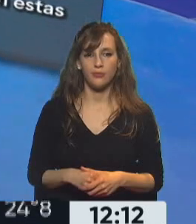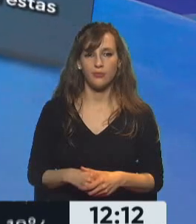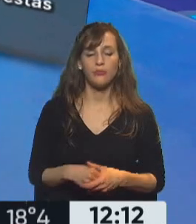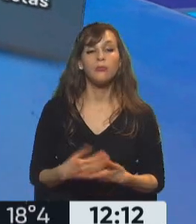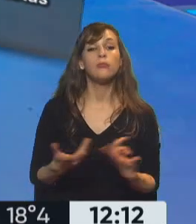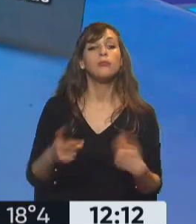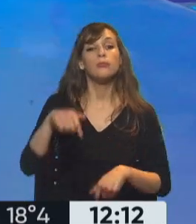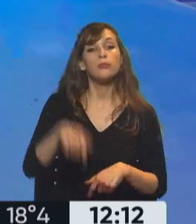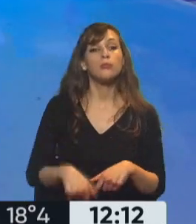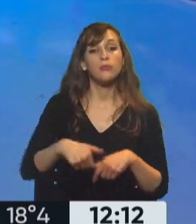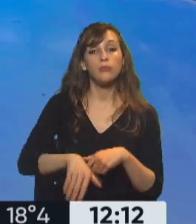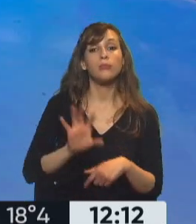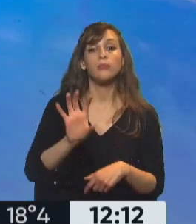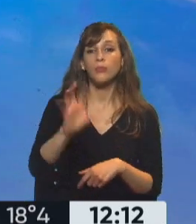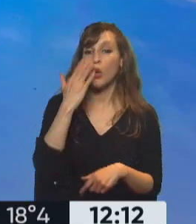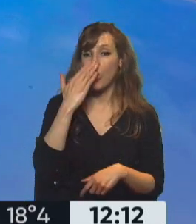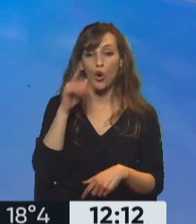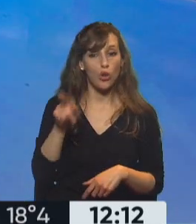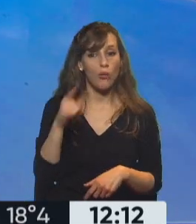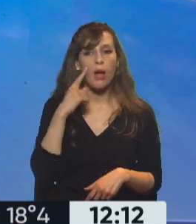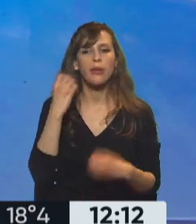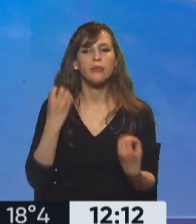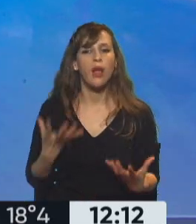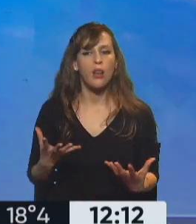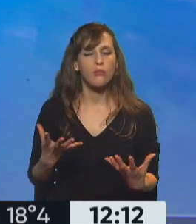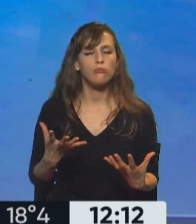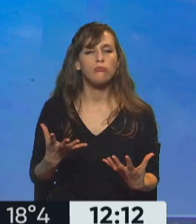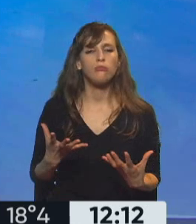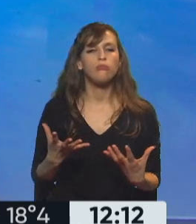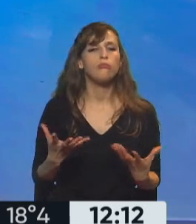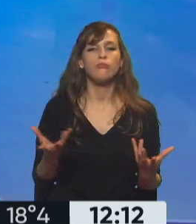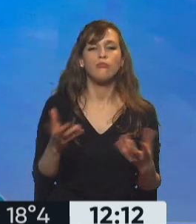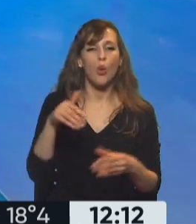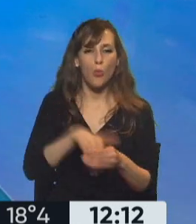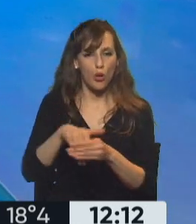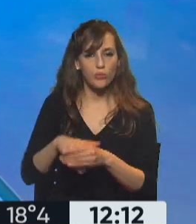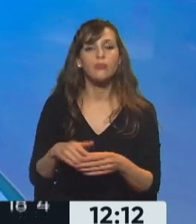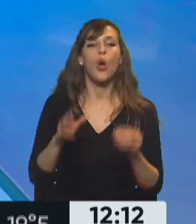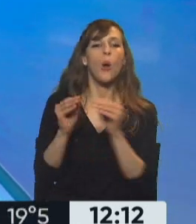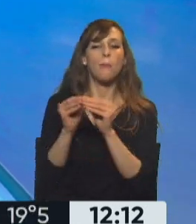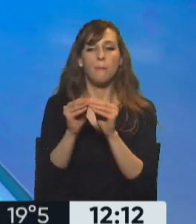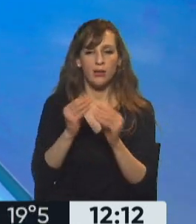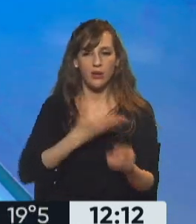Vamos a ir ahora a la provincia de Córdoba para ver el desarrollo de la elección en la provincia mediterránea. El informe de nuestra compañera Fabiana Farrucci.